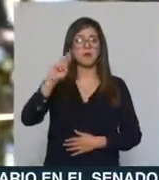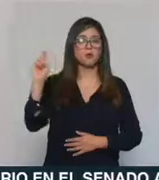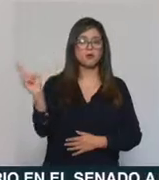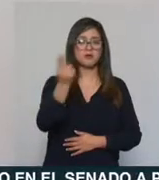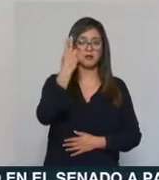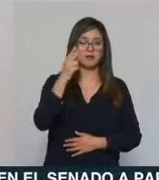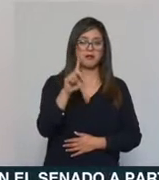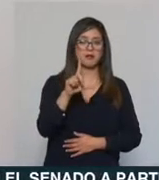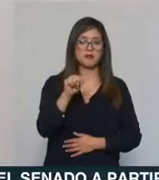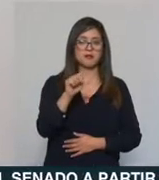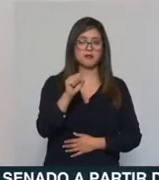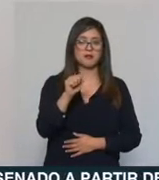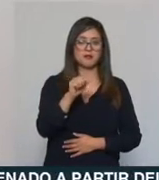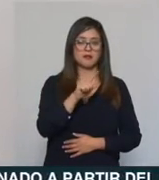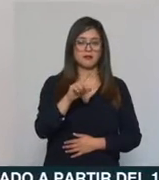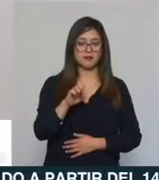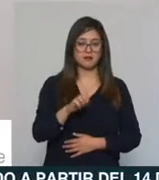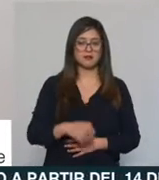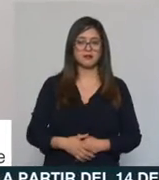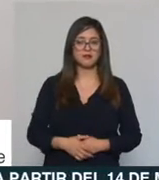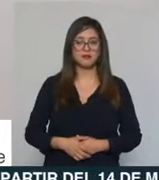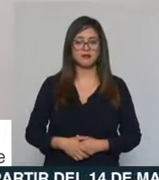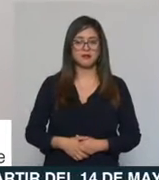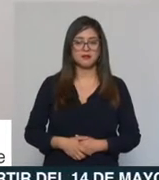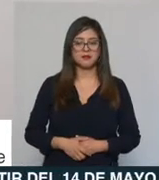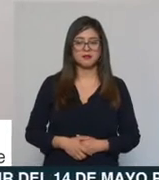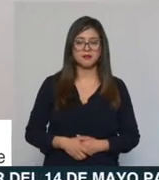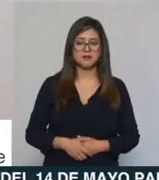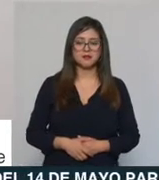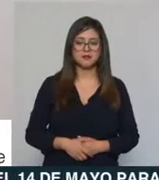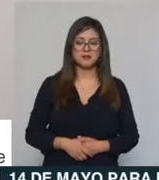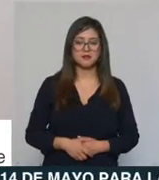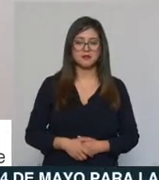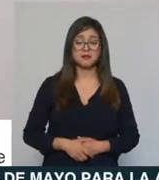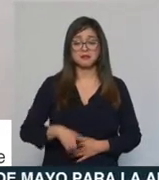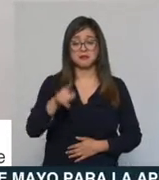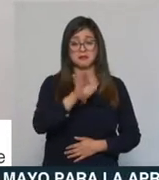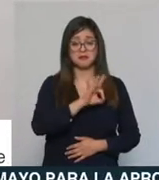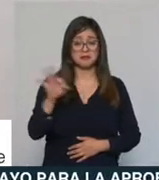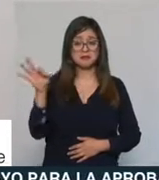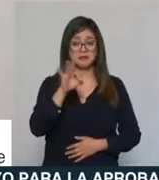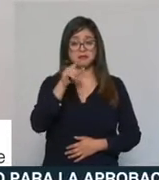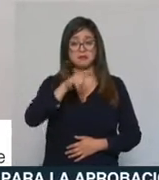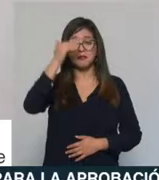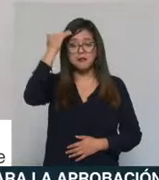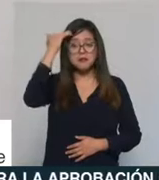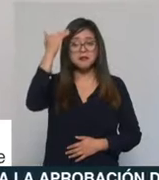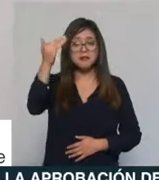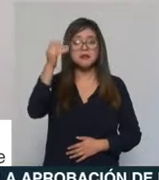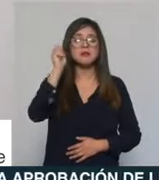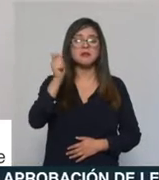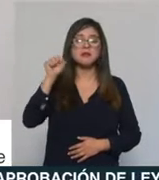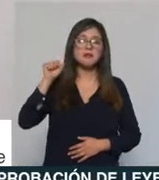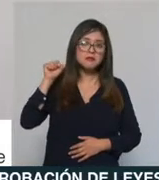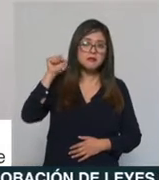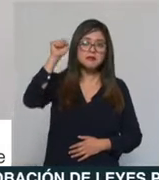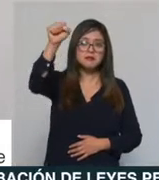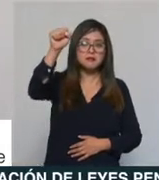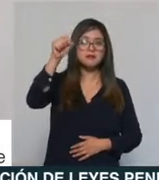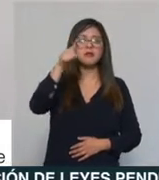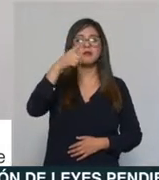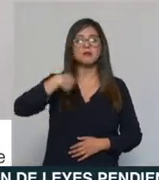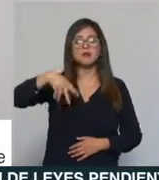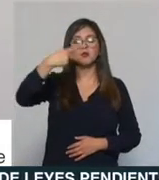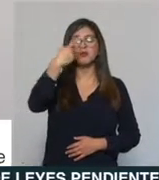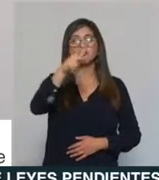Salle. Pudiera ser que todavía se prolongue un periodo considerable, puesto que el sindicato sigue en una postura muy elevada